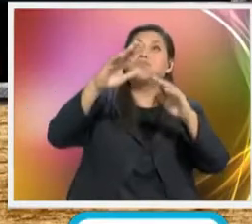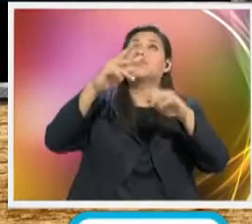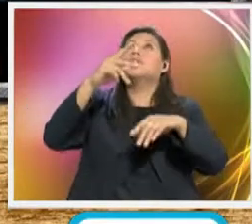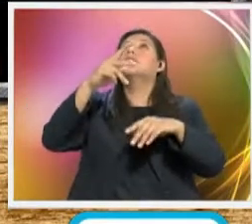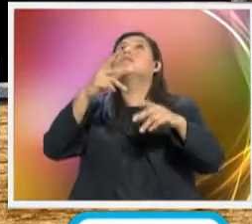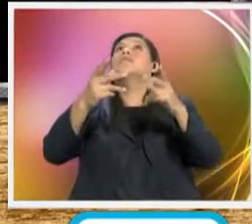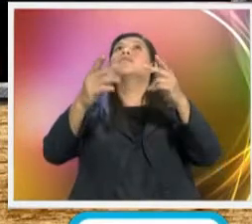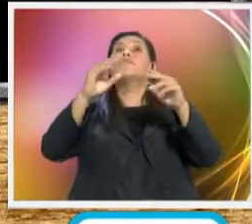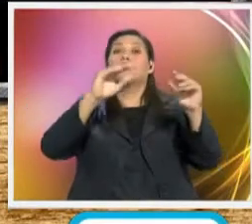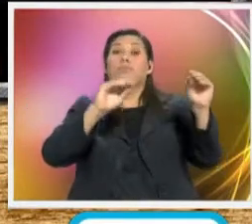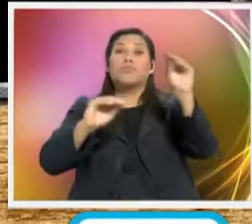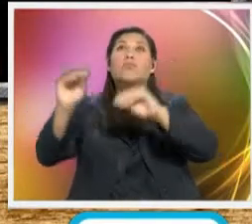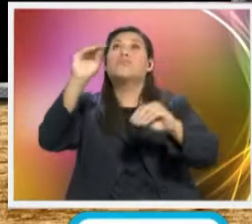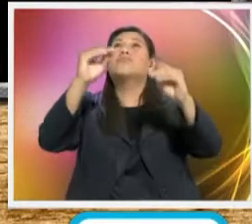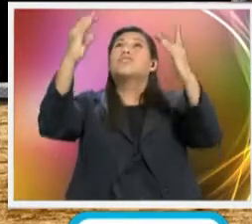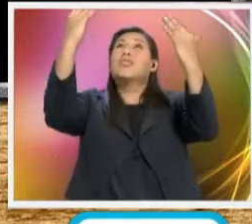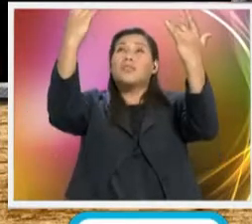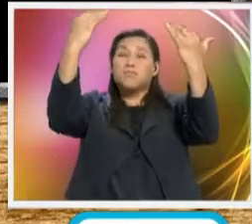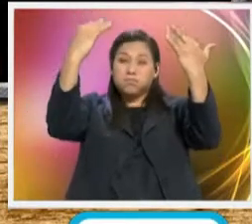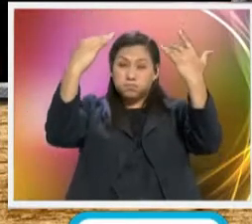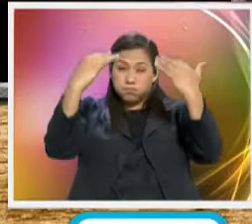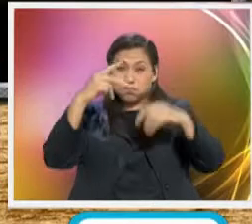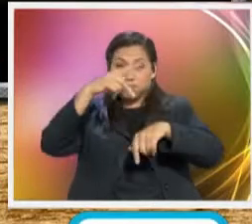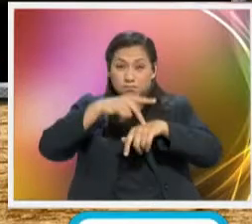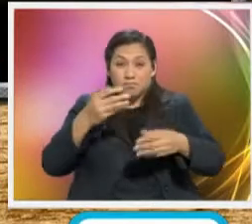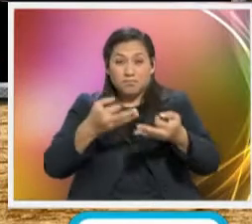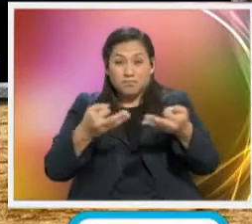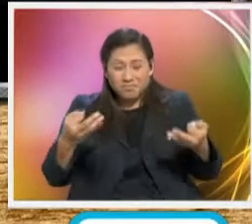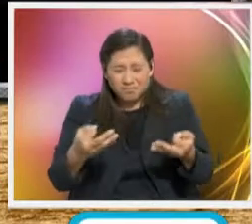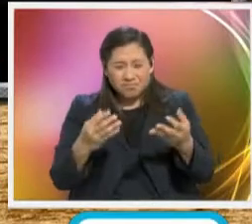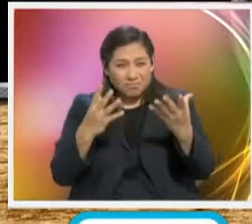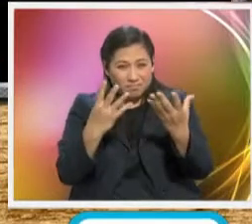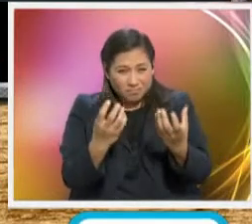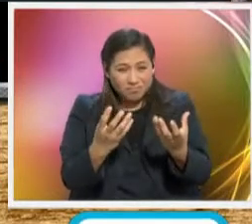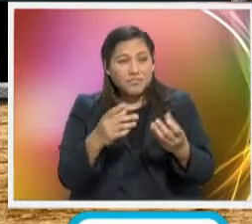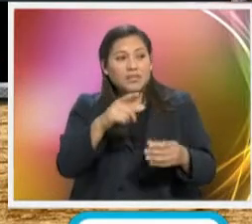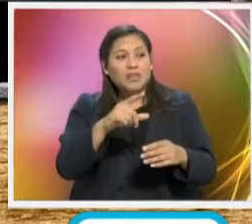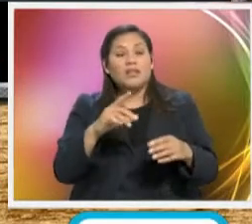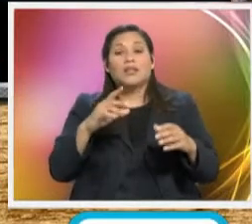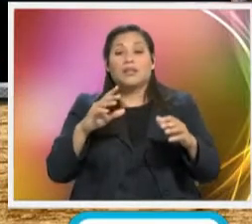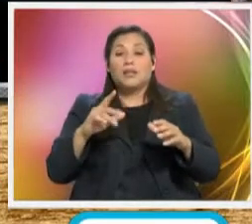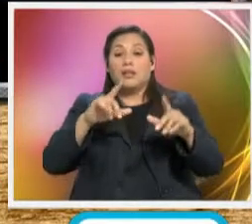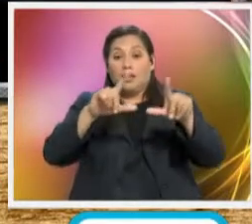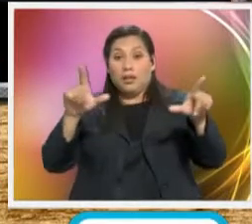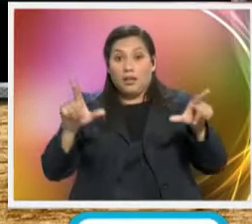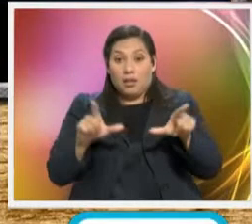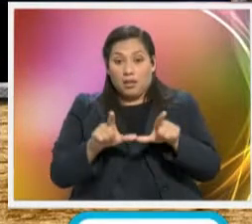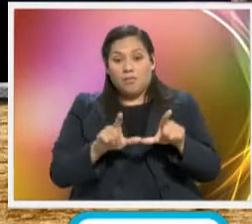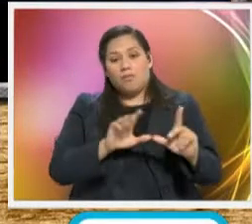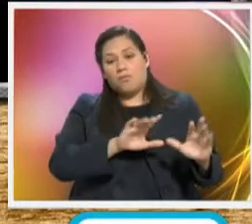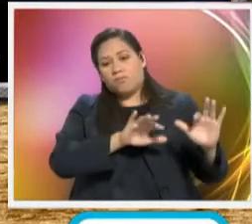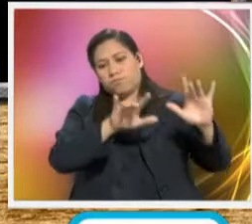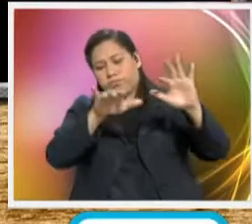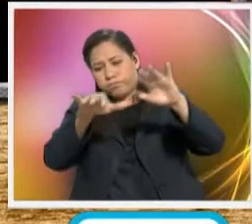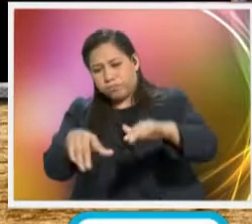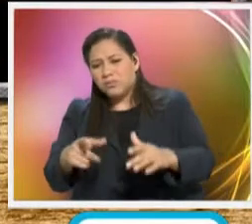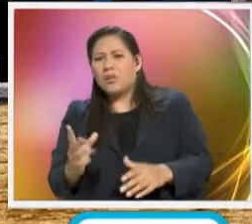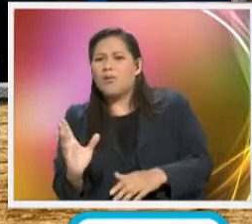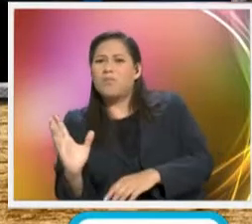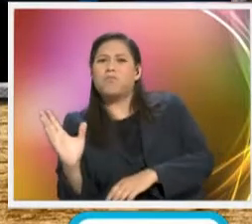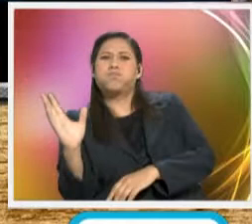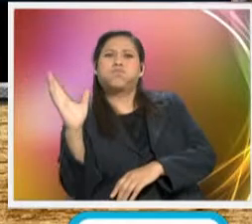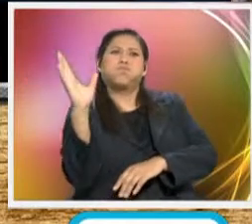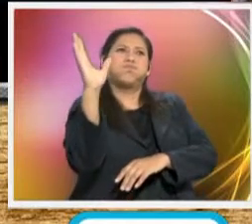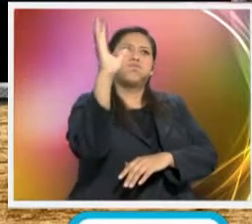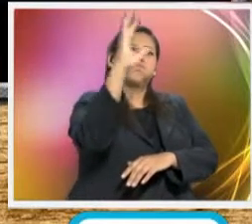trozo de montaña, piedra, tierra, lodo, caen en el lago y eso provoca una enorme ola, por eso la película se llama